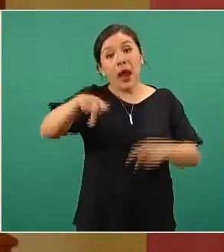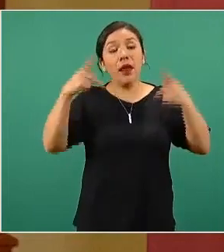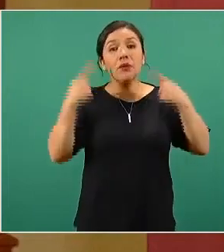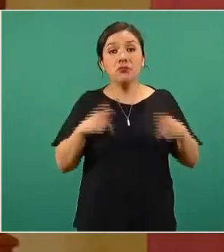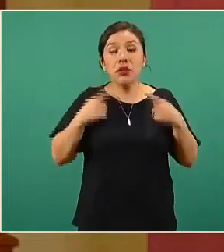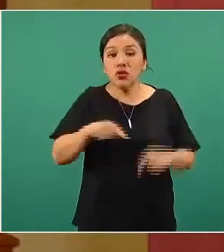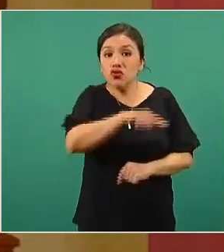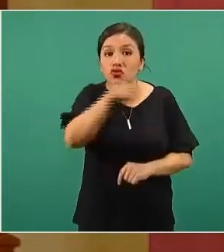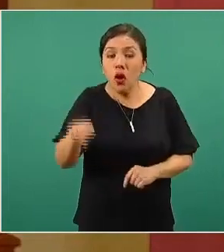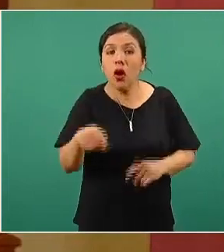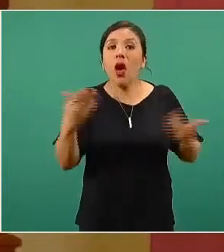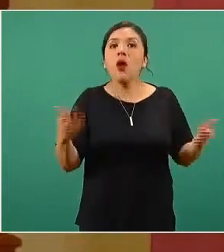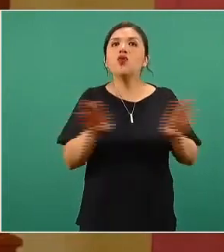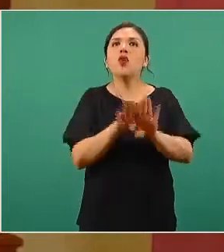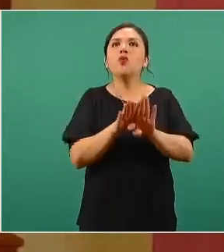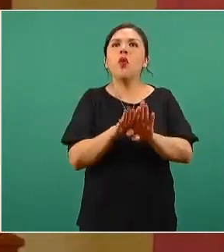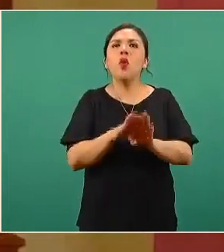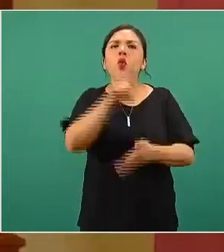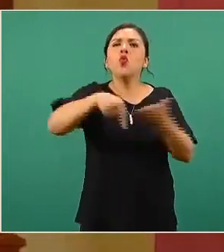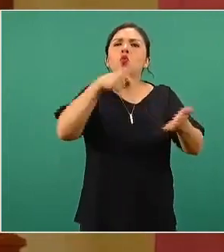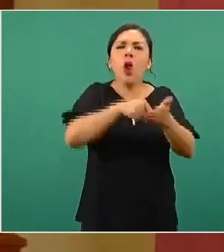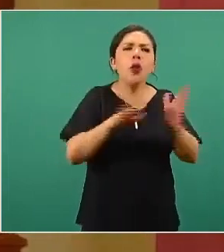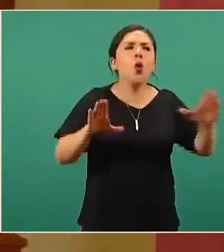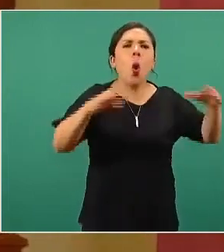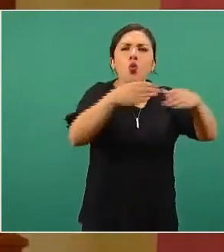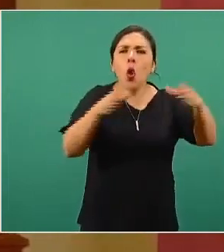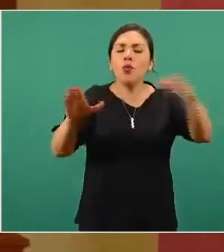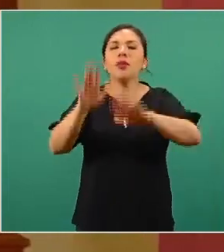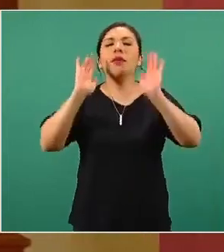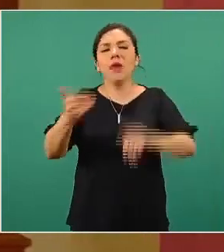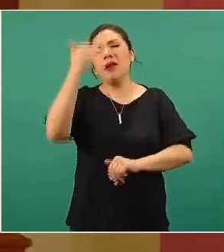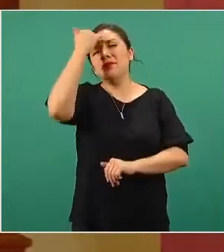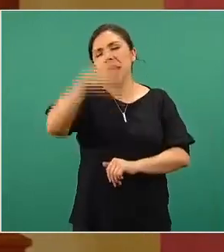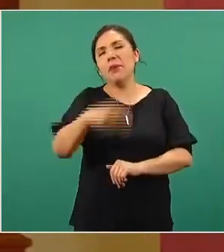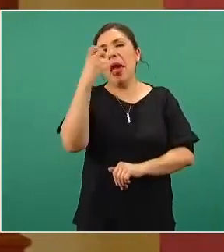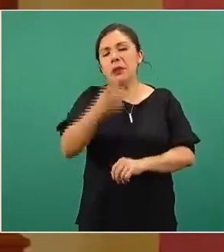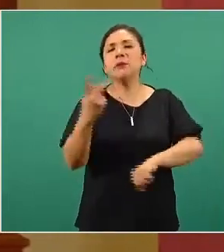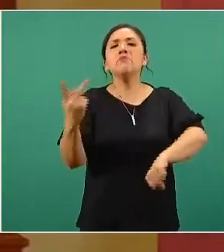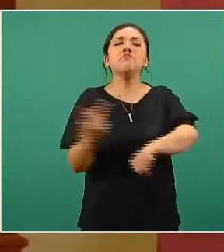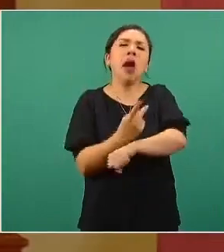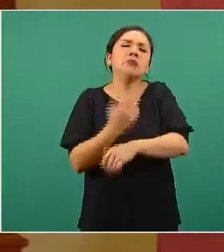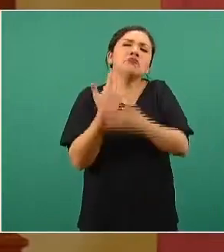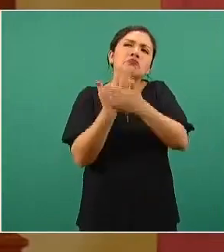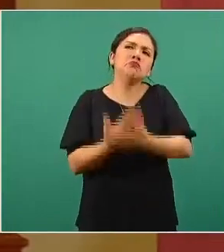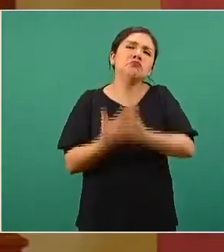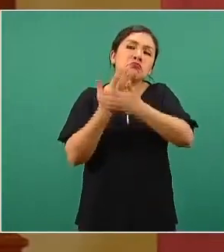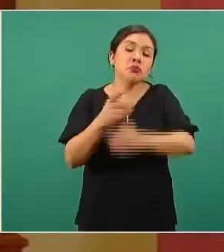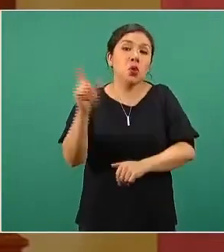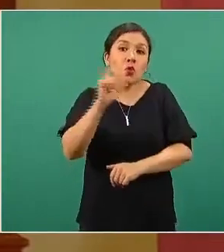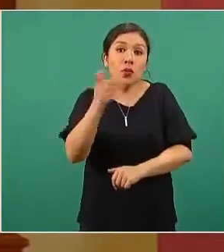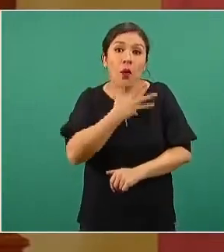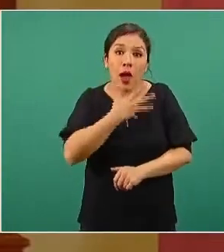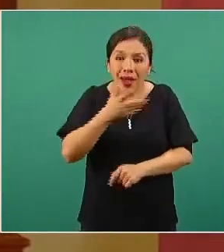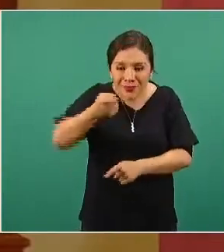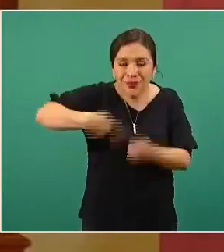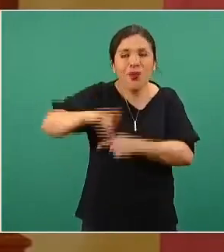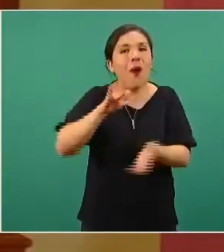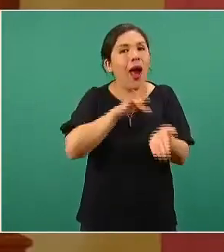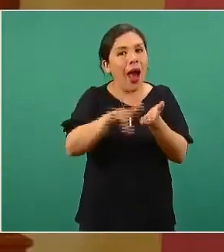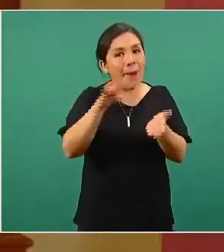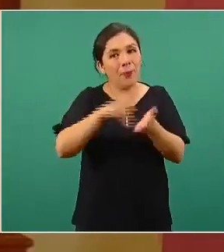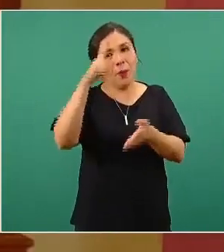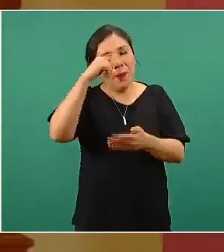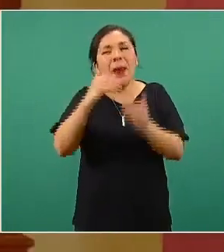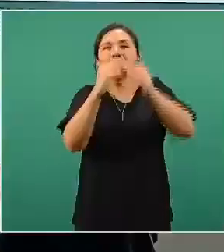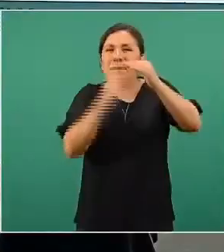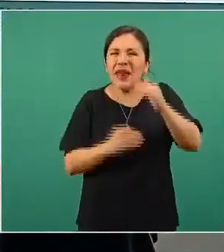personas, para que en cada comunidad se sepa que esto va a ocurrir y haya esta colaboración para